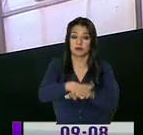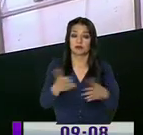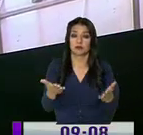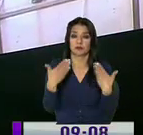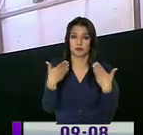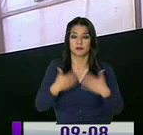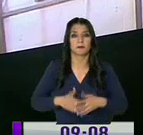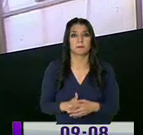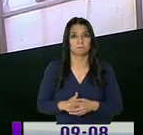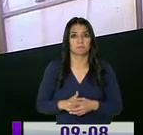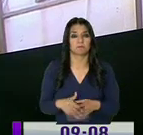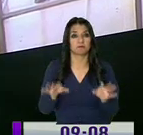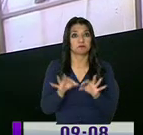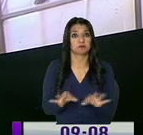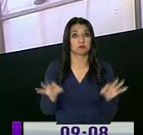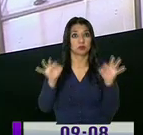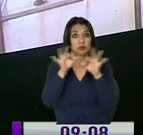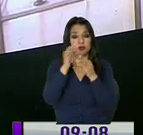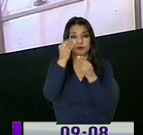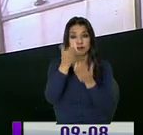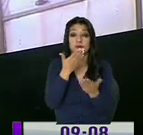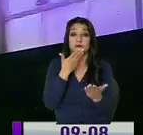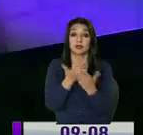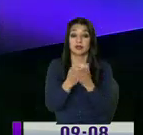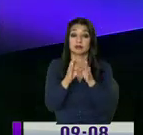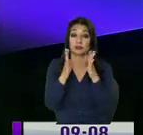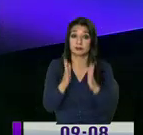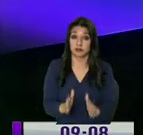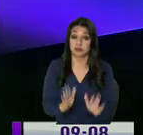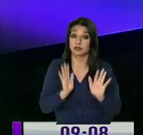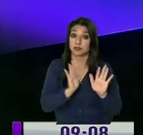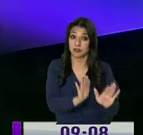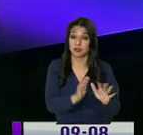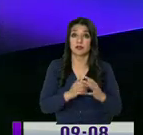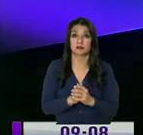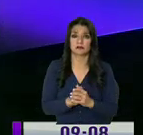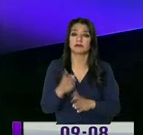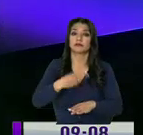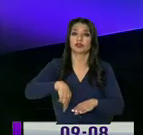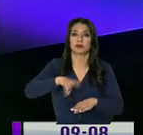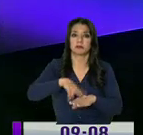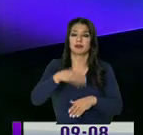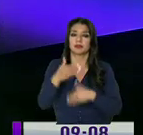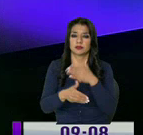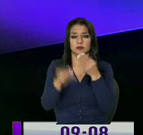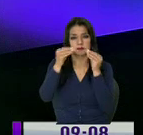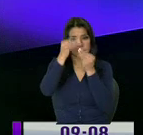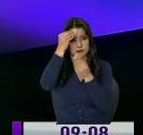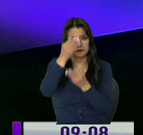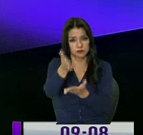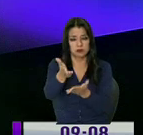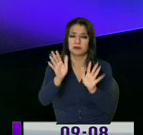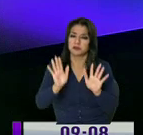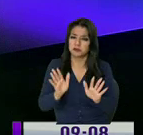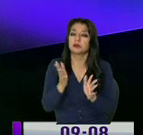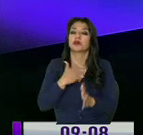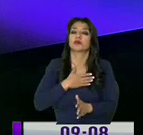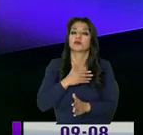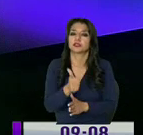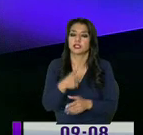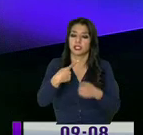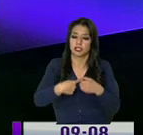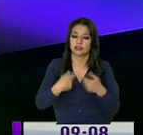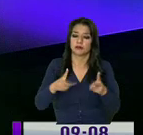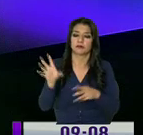también. Importante, Odete, mil gracias. Allá se tiende a normalizar. Más adelante seguiremos contándoles cómo está la ciudad y también